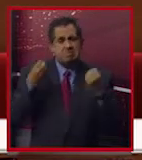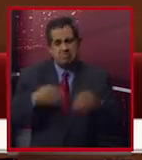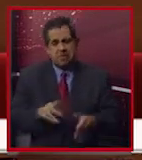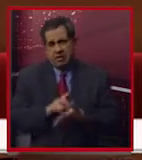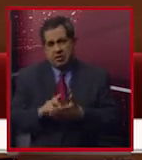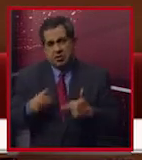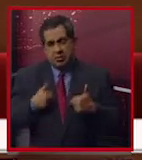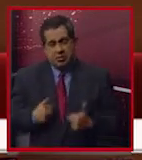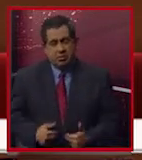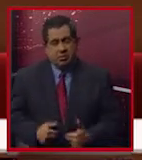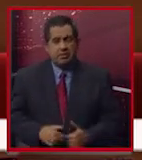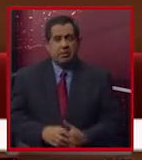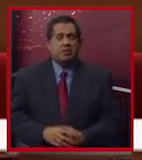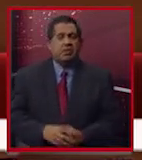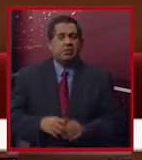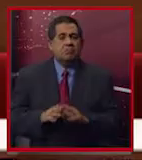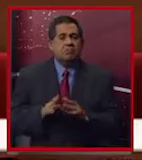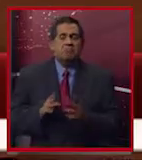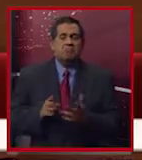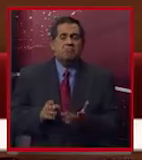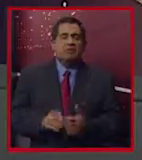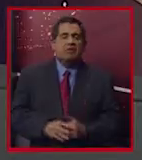a sus derechos humanos.